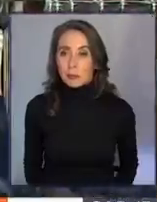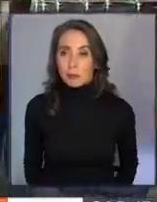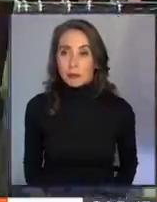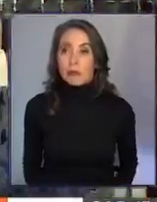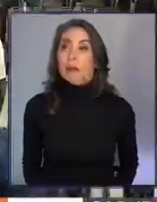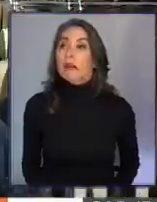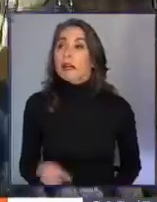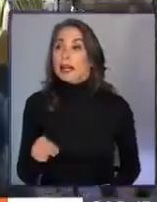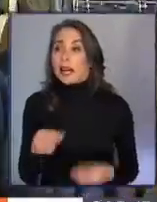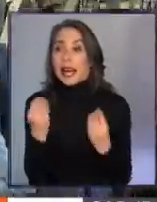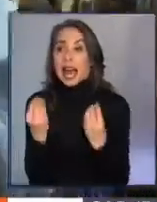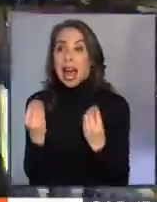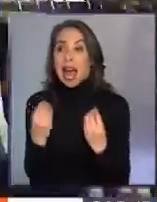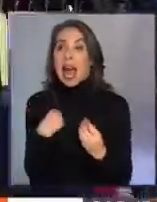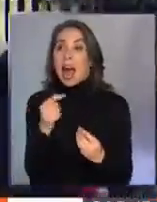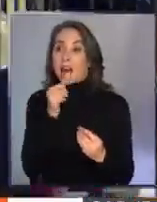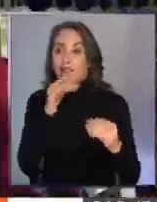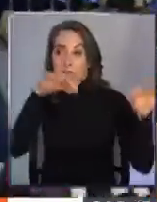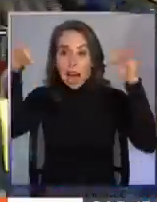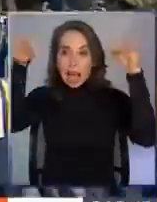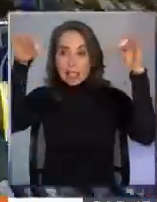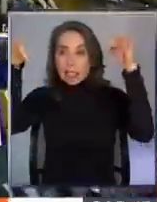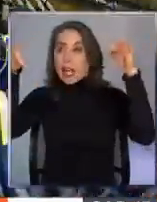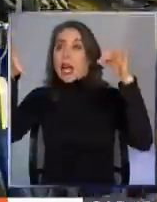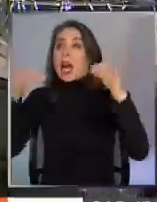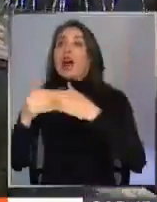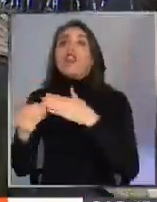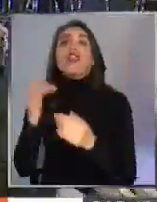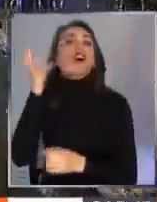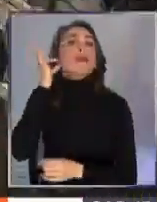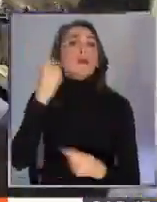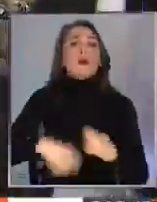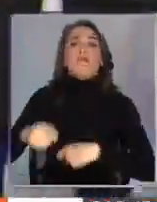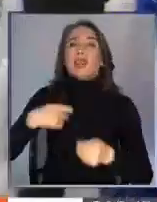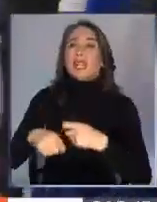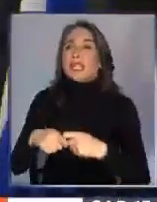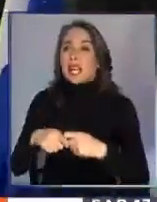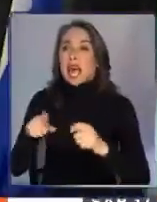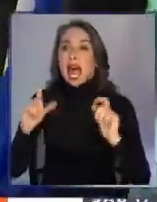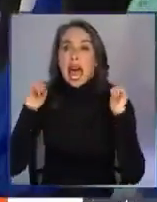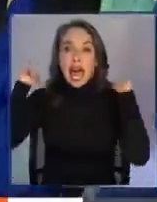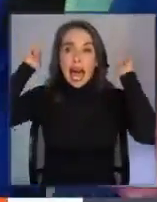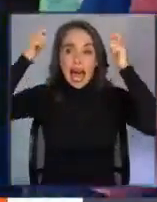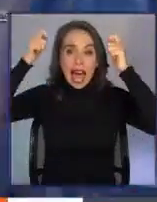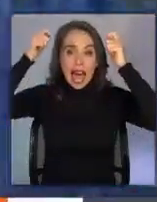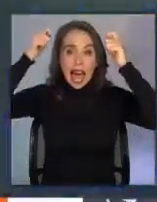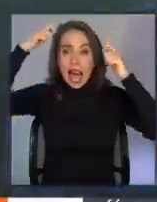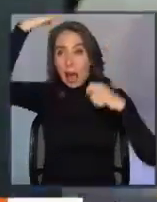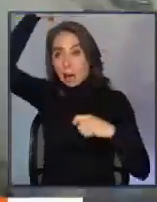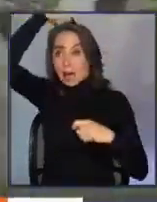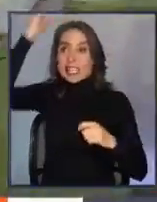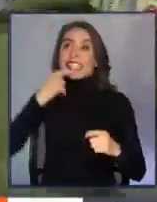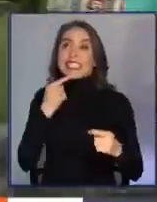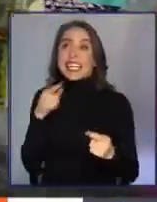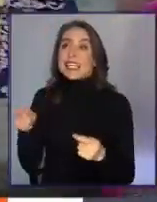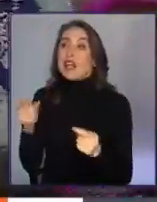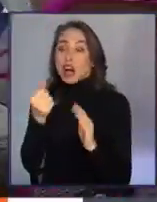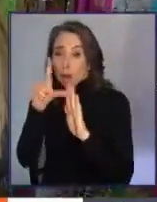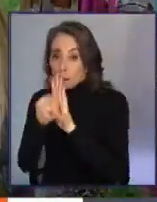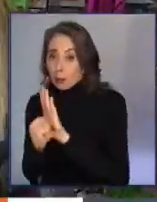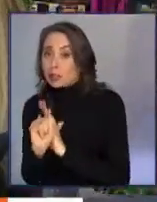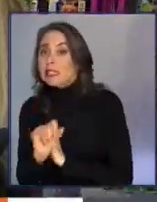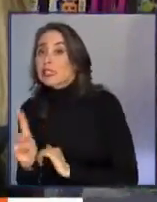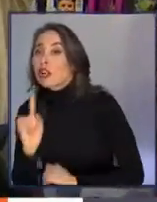Este está choro porque no lo he visto. ¿Dónde hay una vendedora? Nap Princess. Oh, lo quiero. Chiquilla, este está con descuento,